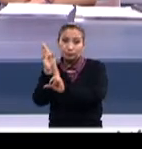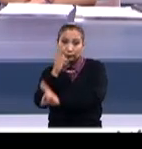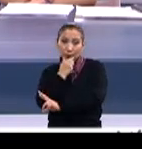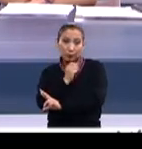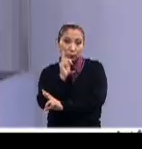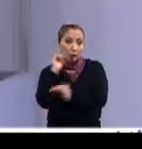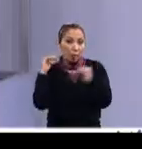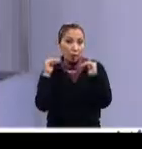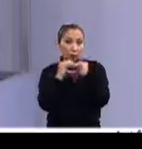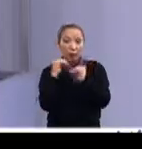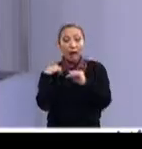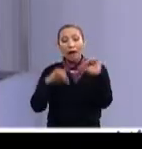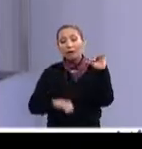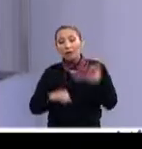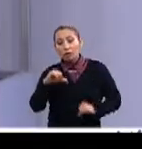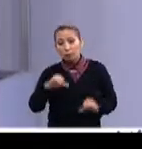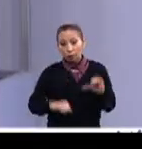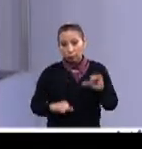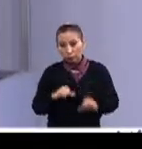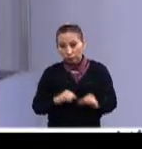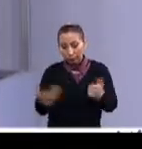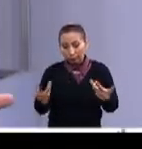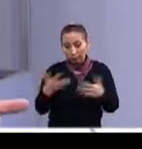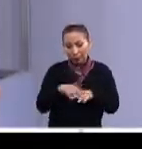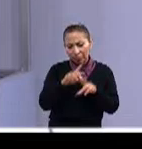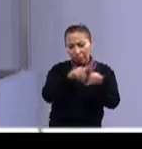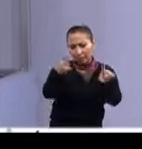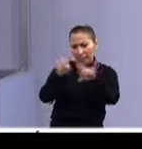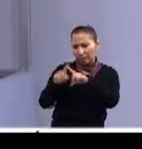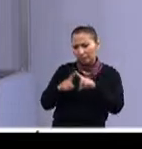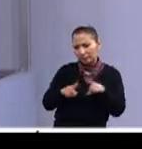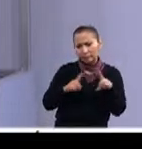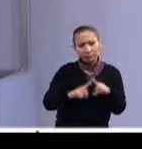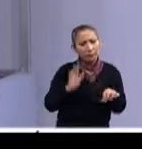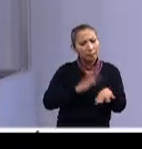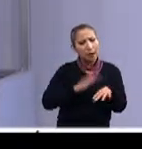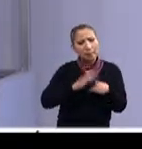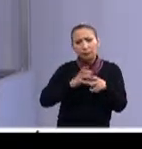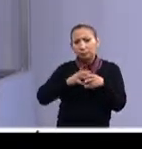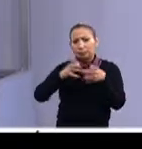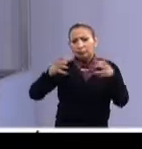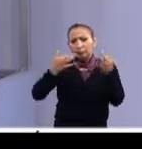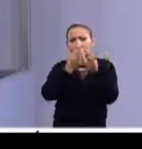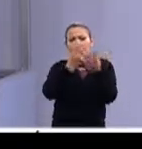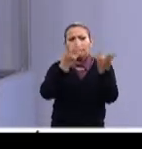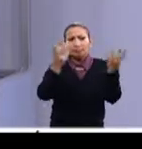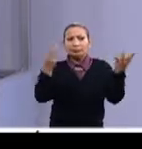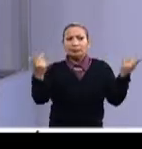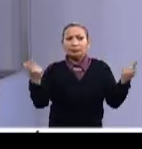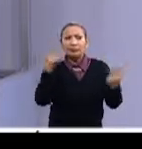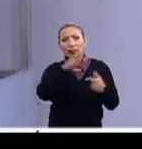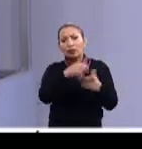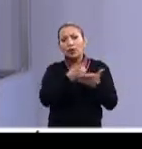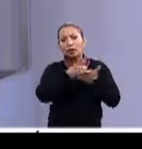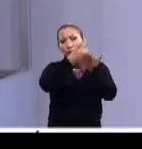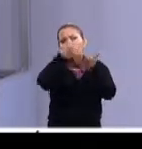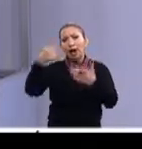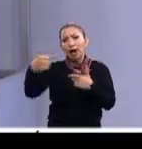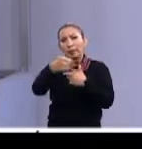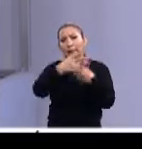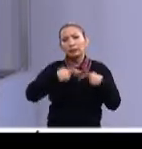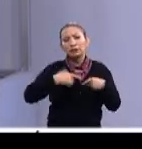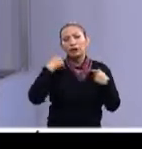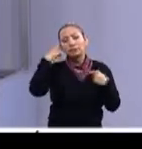las actividades y actitudes que hay, dado que bueno, la diversidad es cada vez más amplia y que esto bueno, nos permite a cada uno de